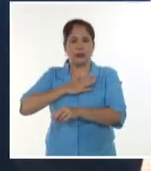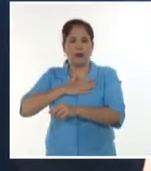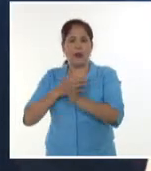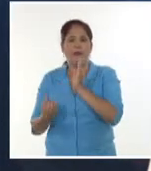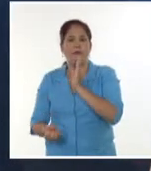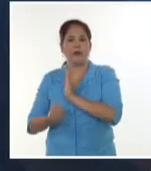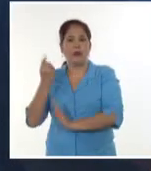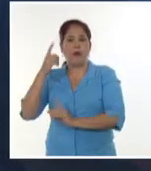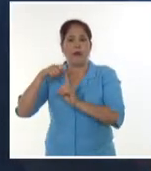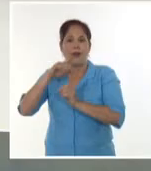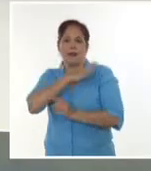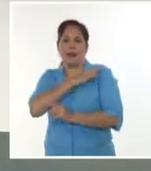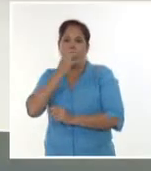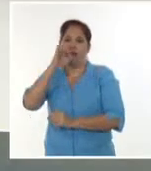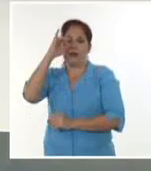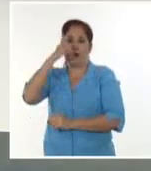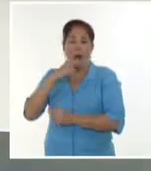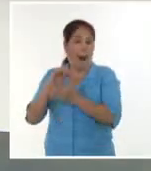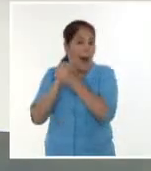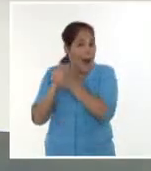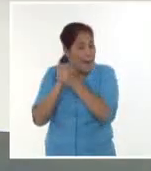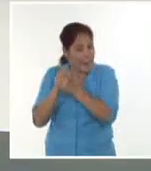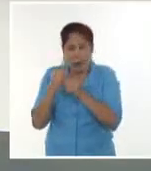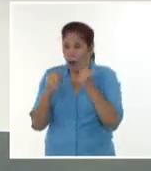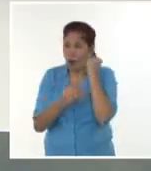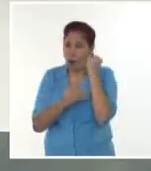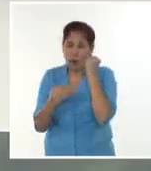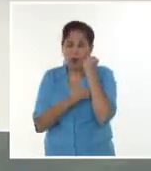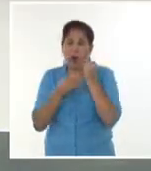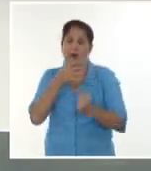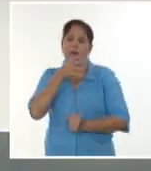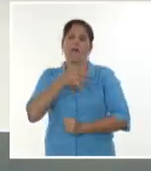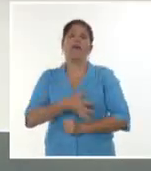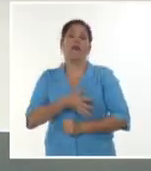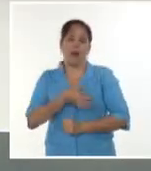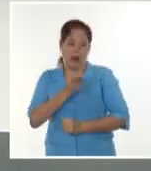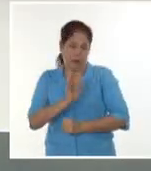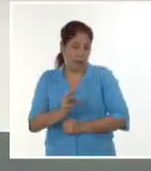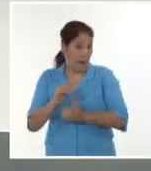Tanzania y entrañable amigo del líder histórico de la Revolución Cubana, Fidel Castro Ruz.